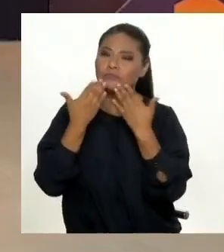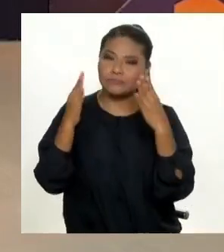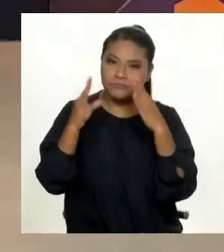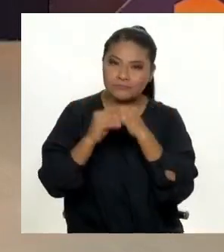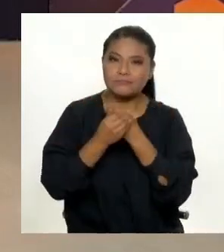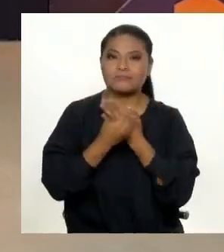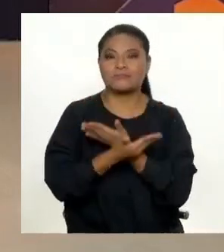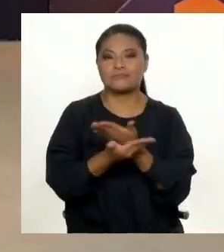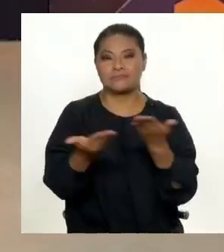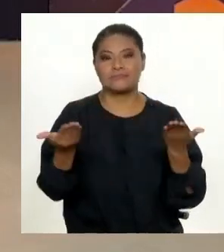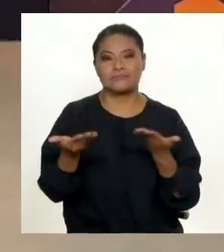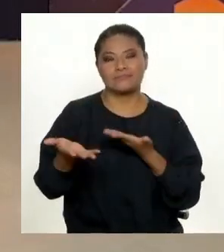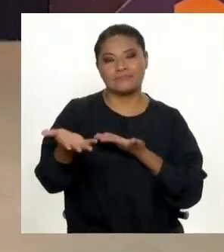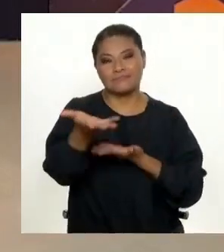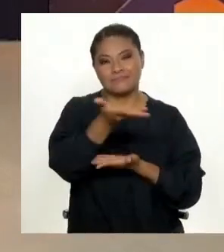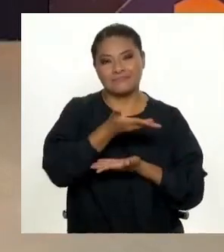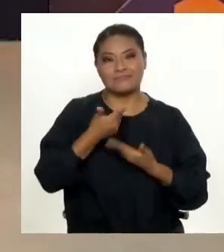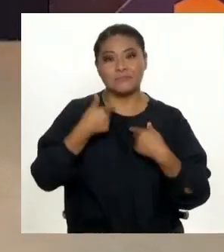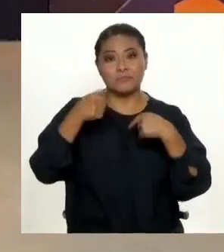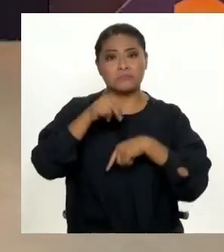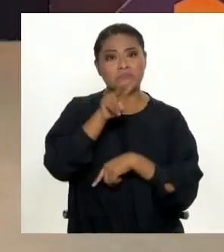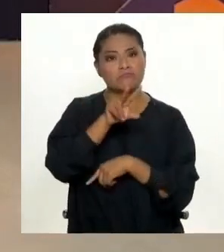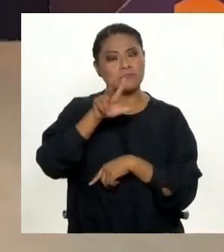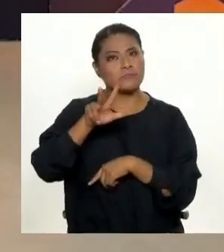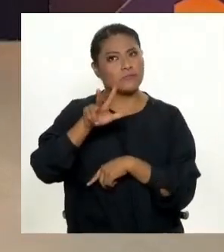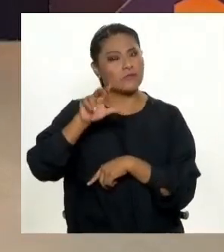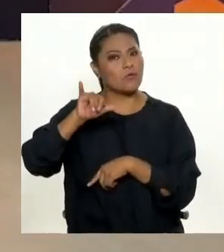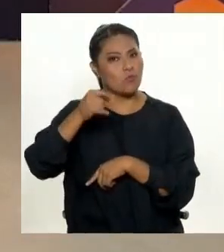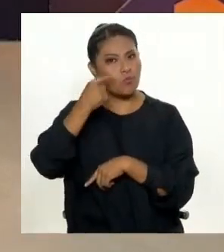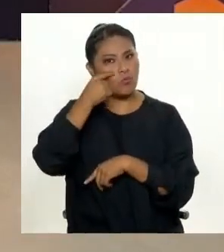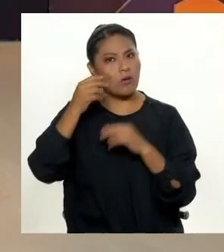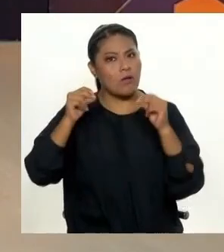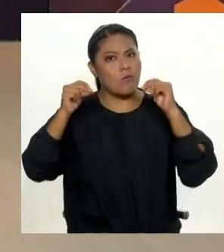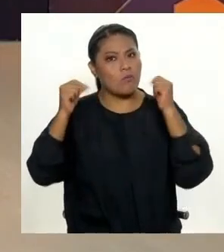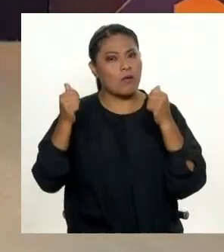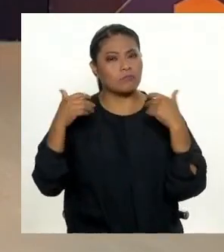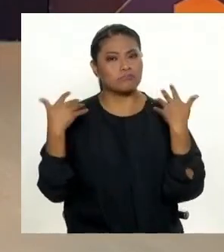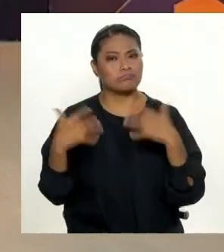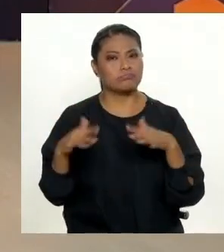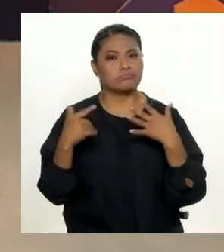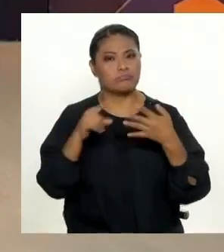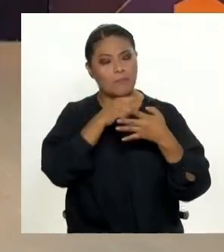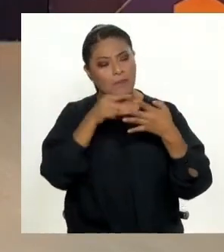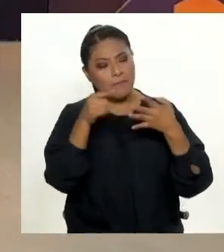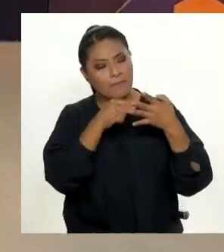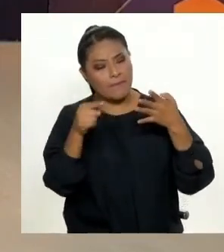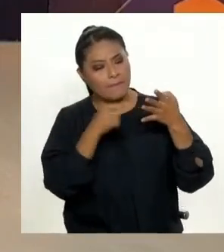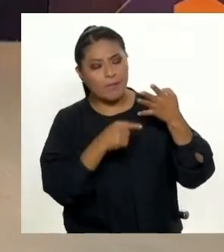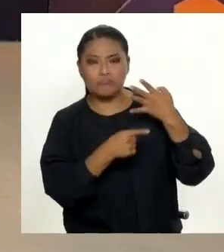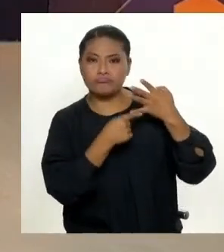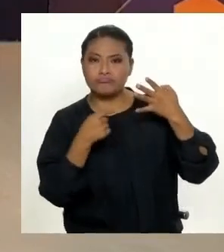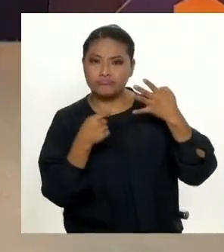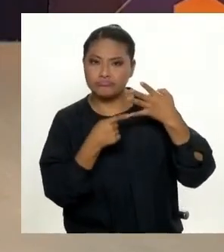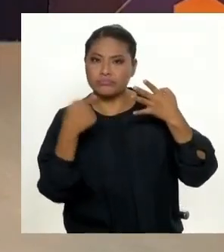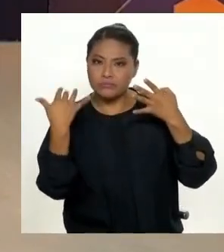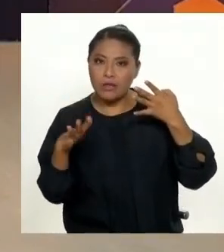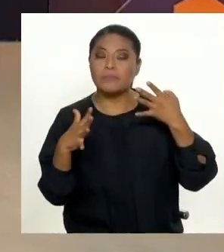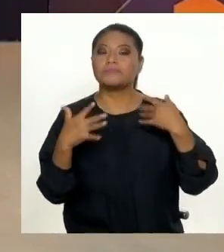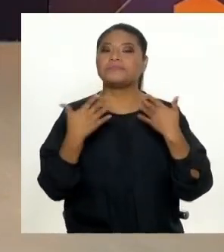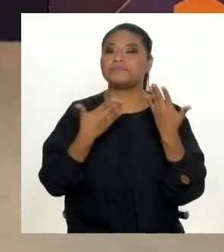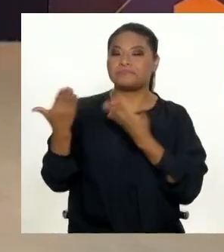para todos los que nos acompañan. 23 de junio, ya qué rápido ha pasado. Rapidísimo. El mes. Y la información pasa igual de rápido y como no se detiene, vamos